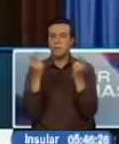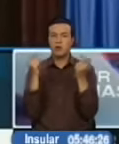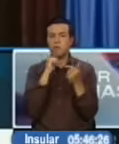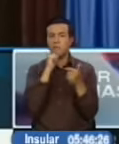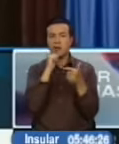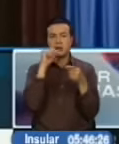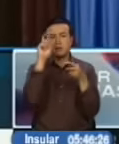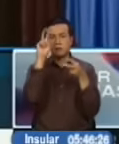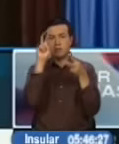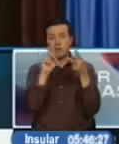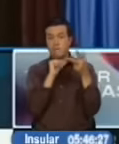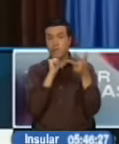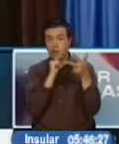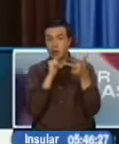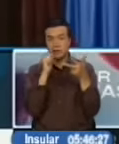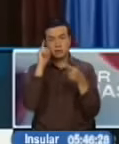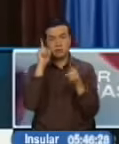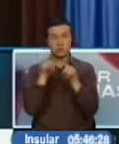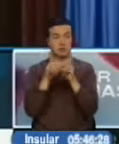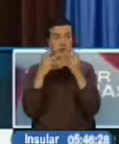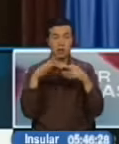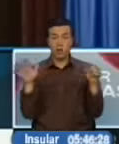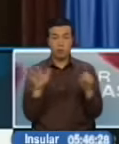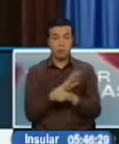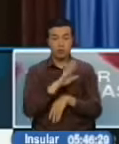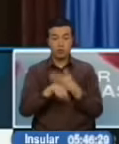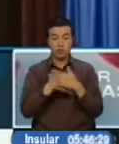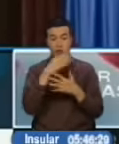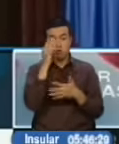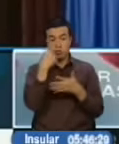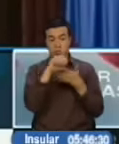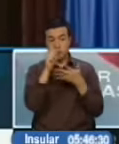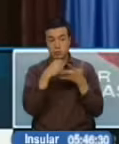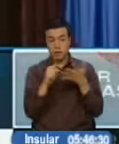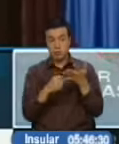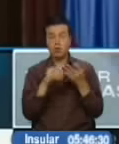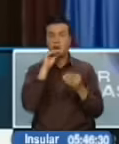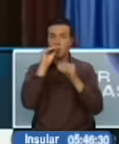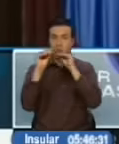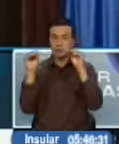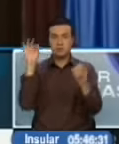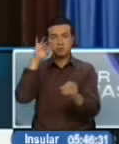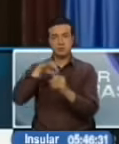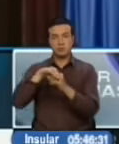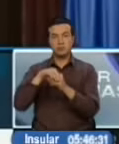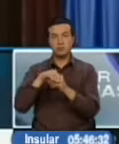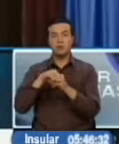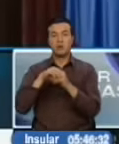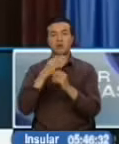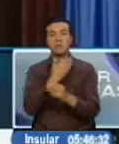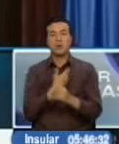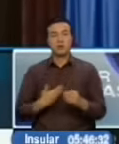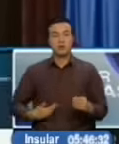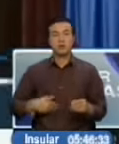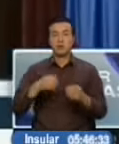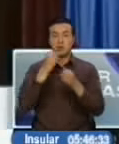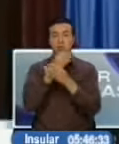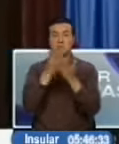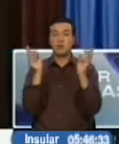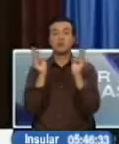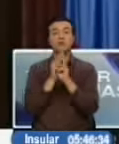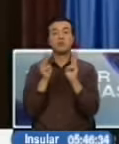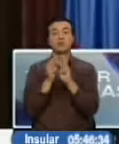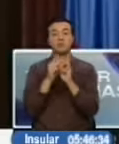los temas que están pendientes. Y cuando todo esté acordado, convocaré al plebiscito. Luego, el jefe de Estado deberá informar al Congreso